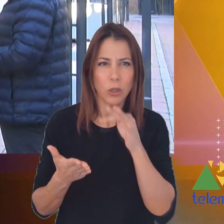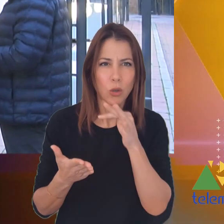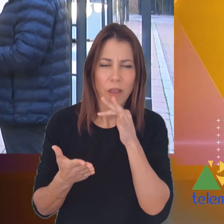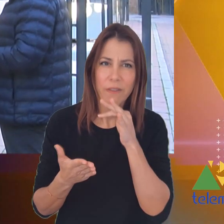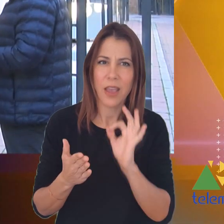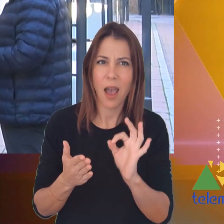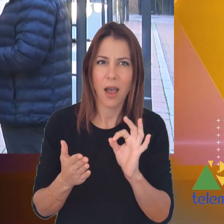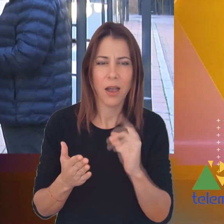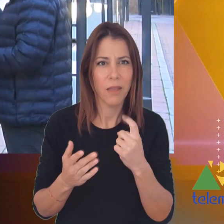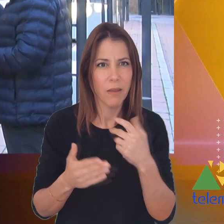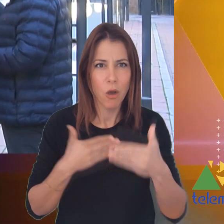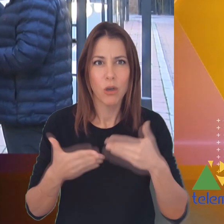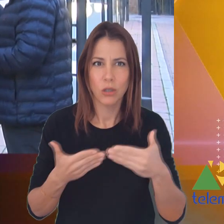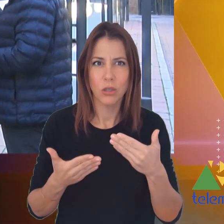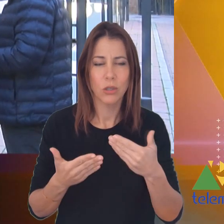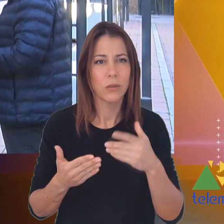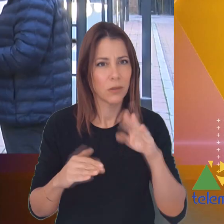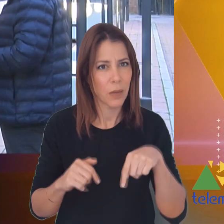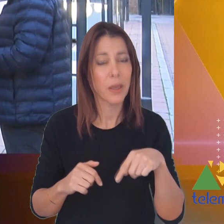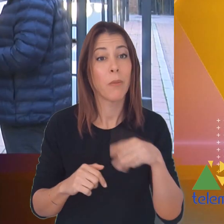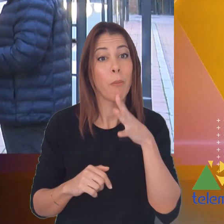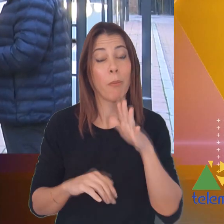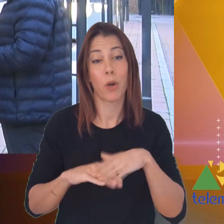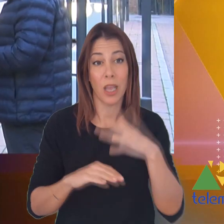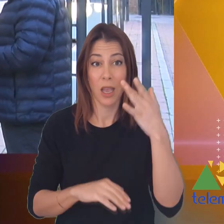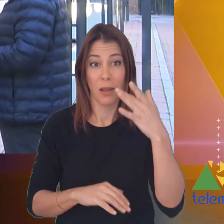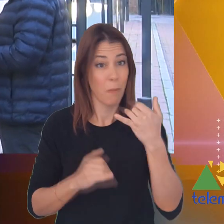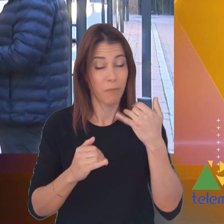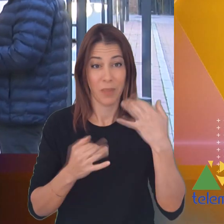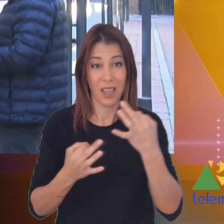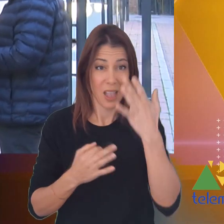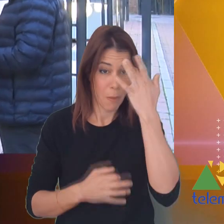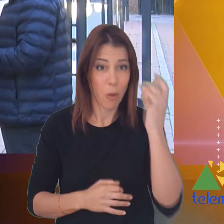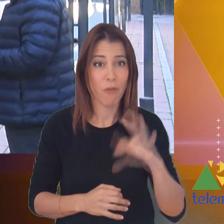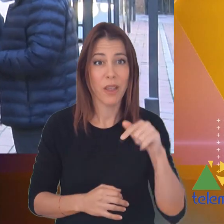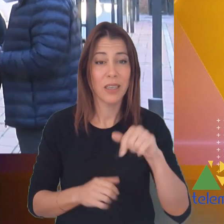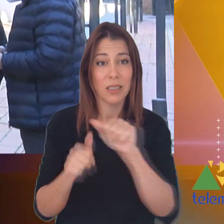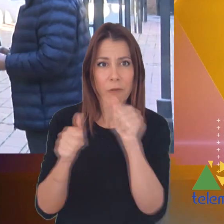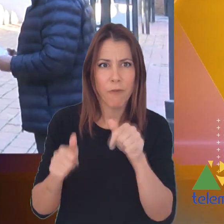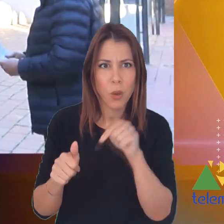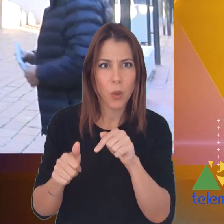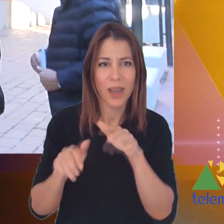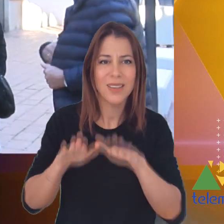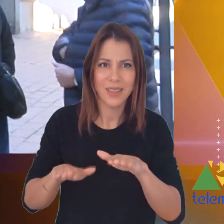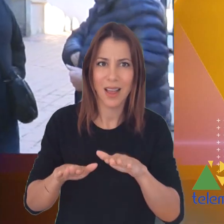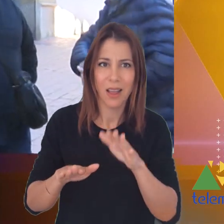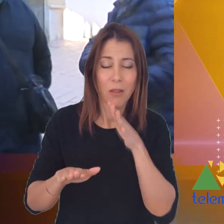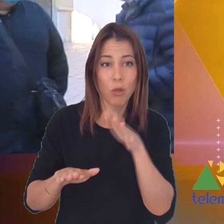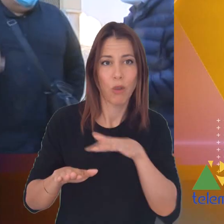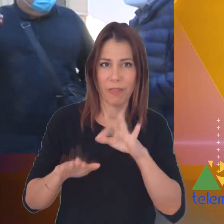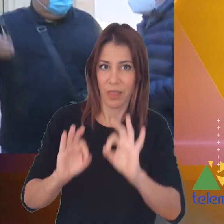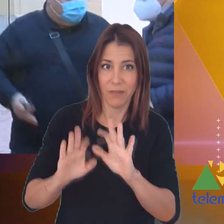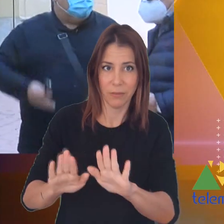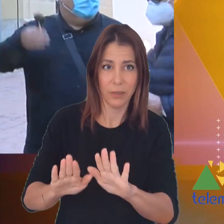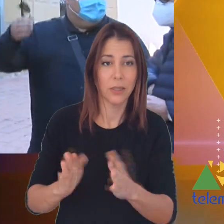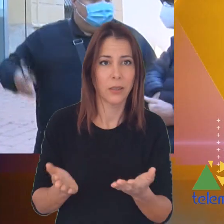motreleños ilustres. Con nuestro Javier de Burgos, y nuestro Javier de Burgos, que por fin esta figura, por ejemplo, este busto, está donde tiene que estar.